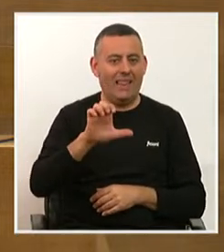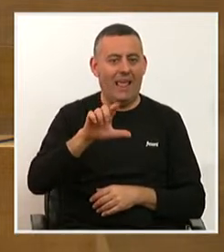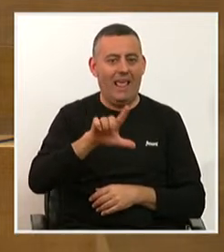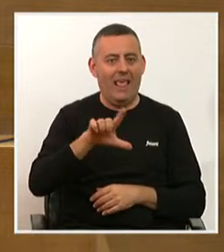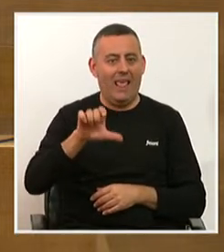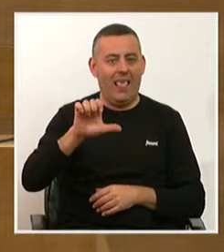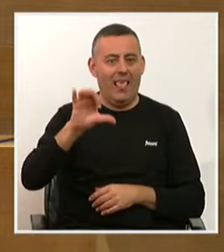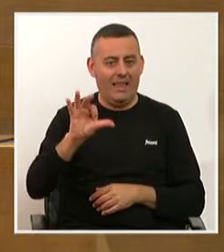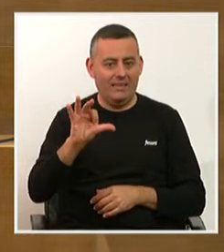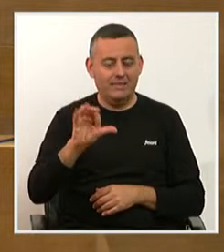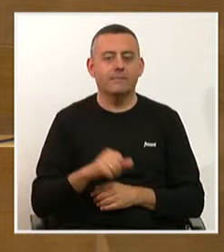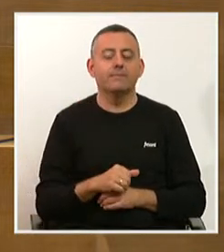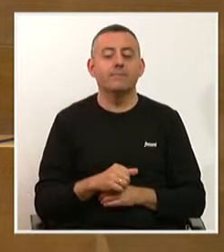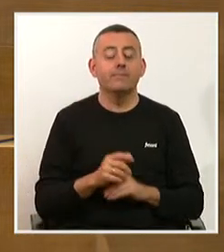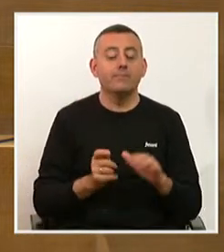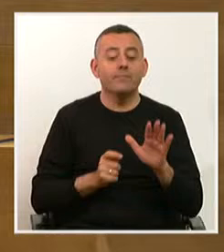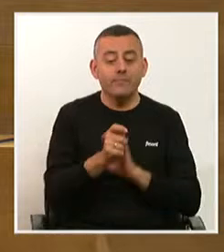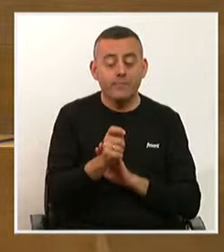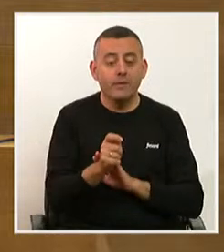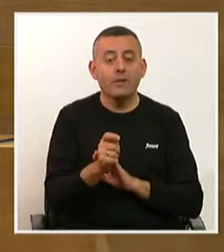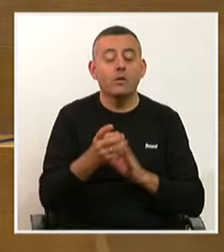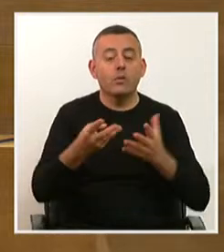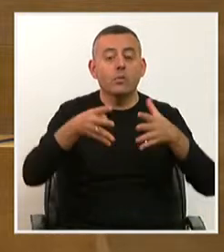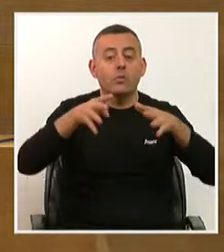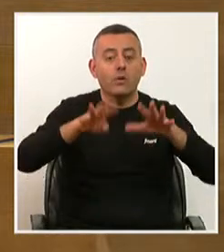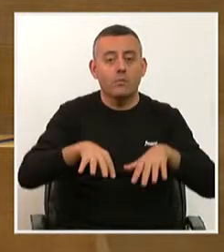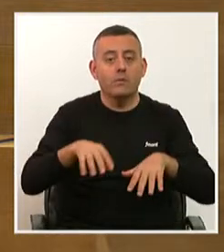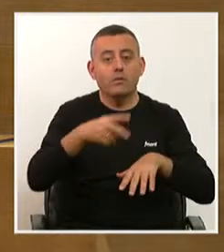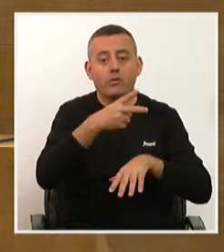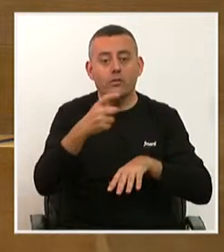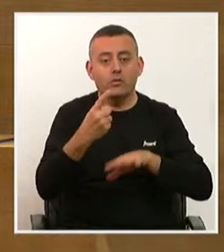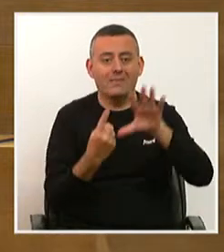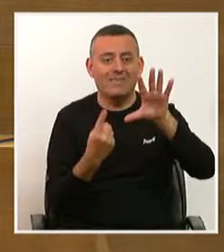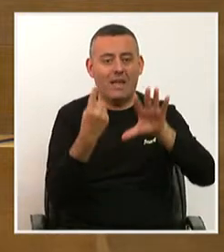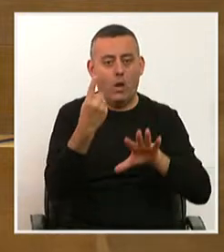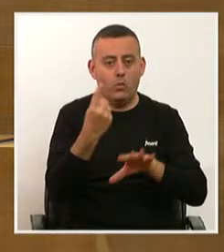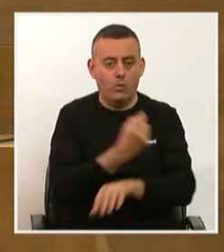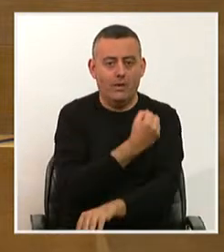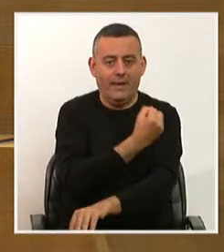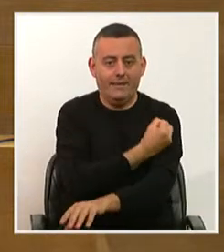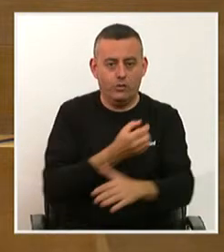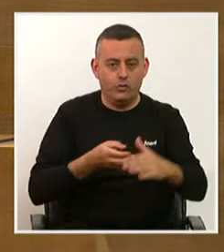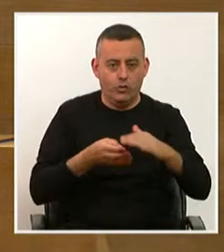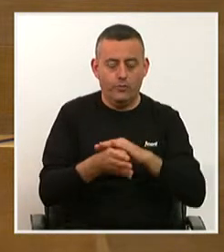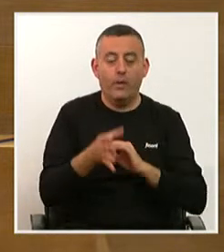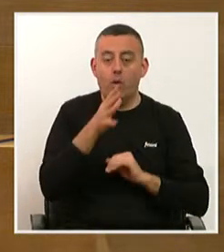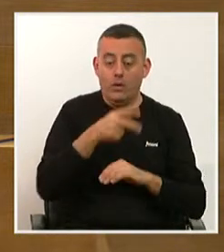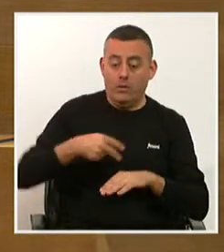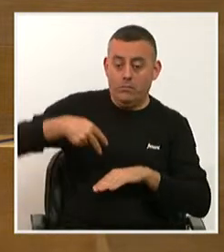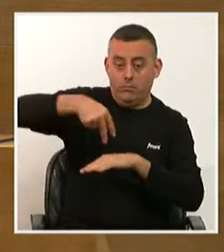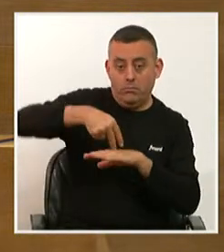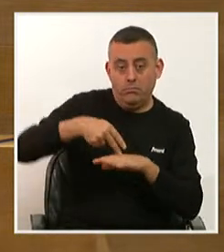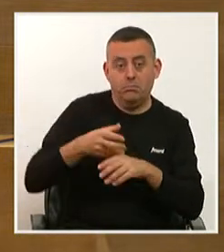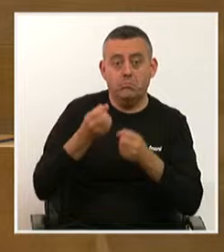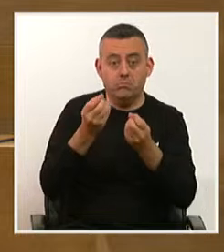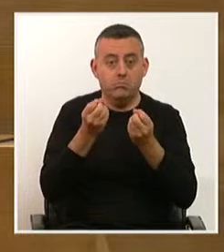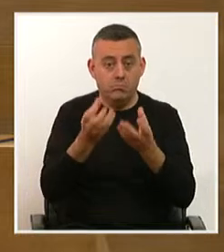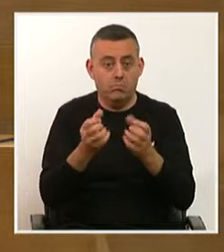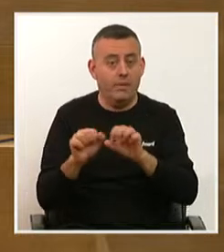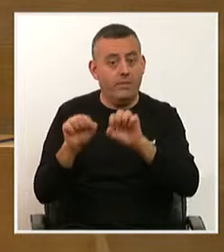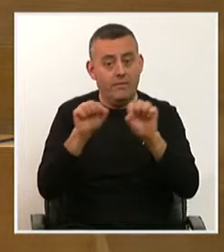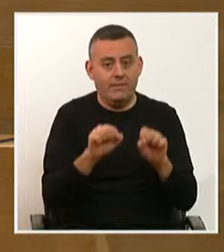registro de entrada 9961 para la presentación y defensa tiene la palabra por el grupo